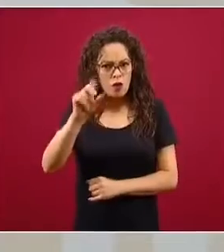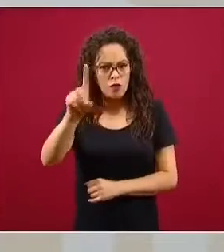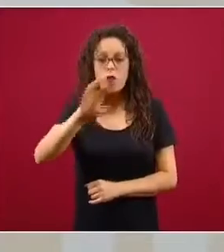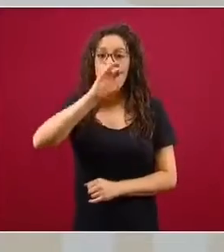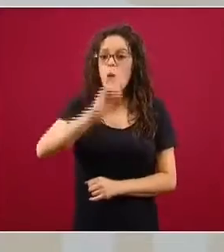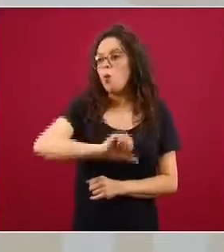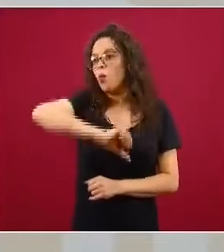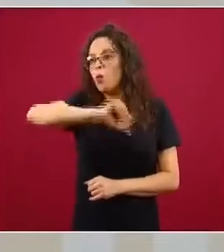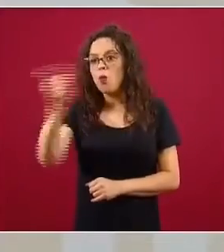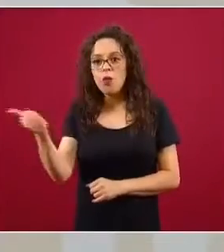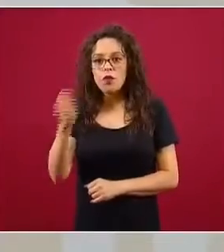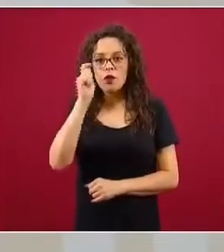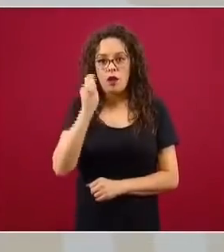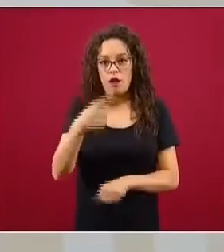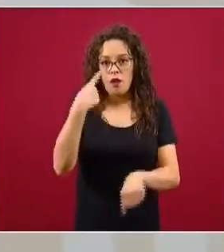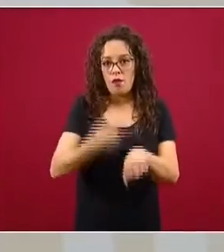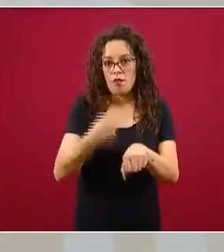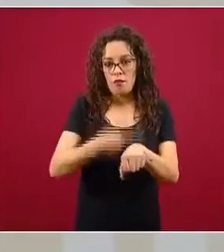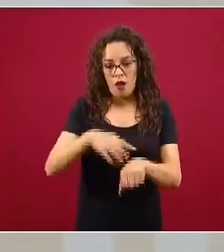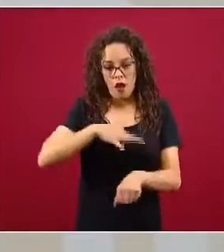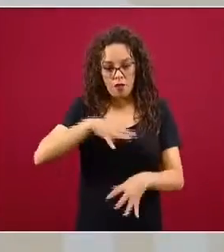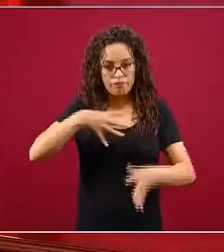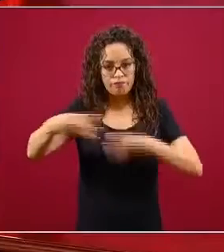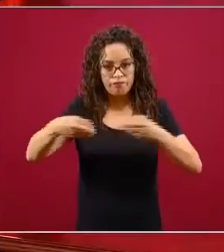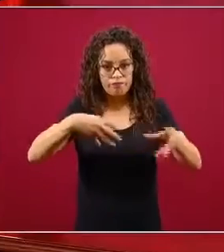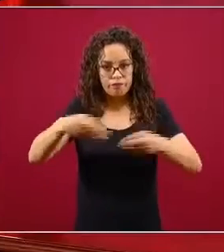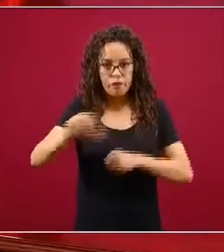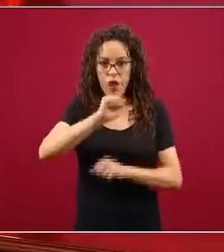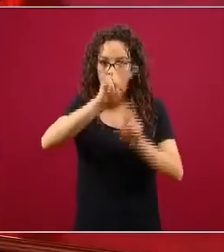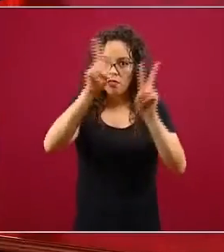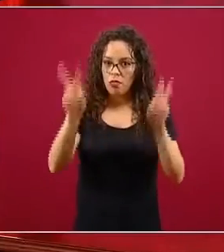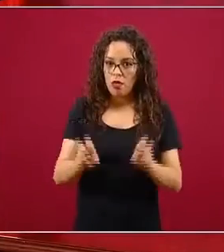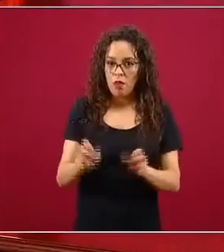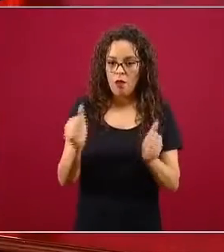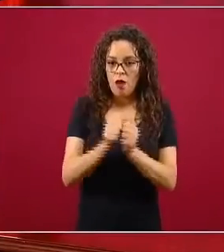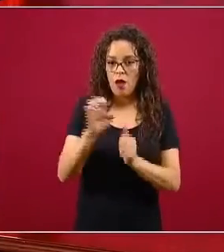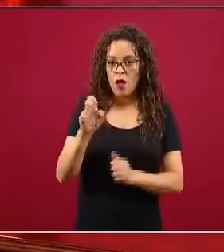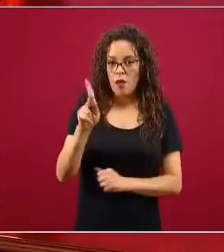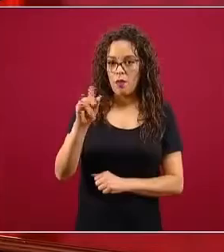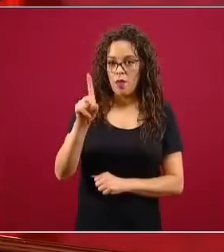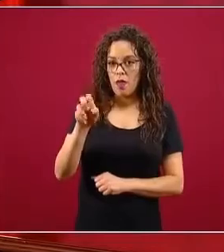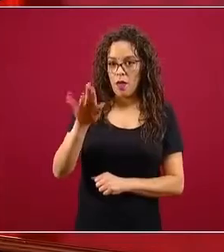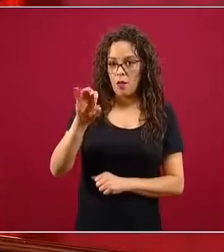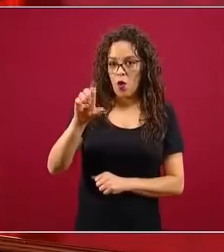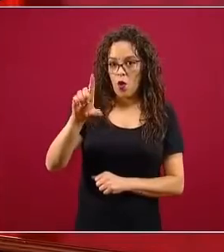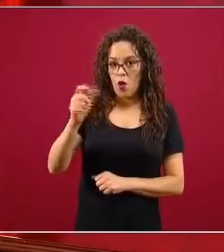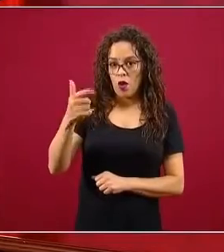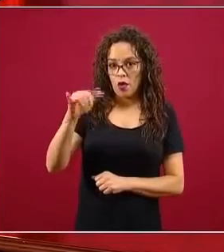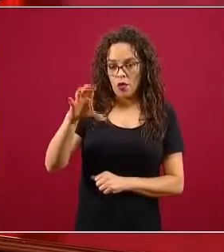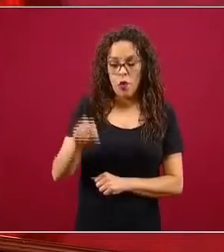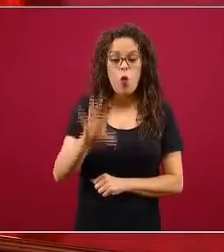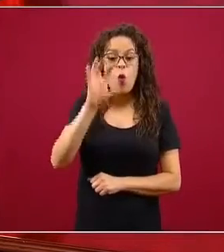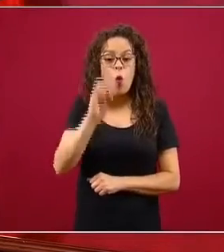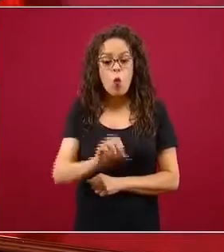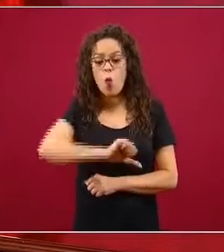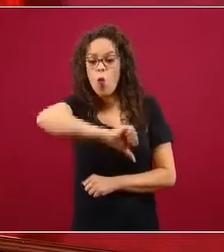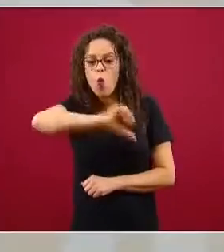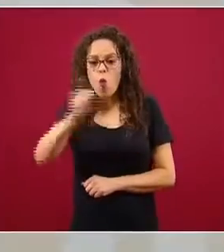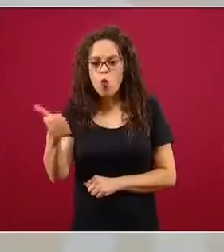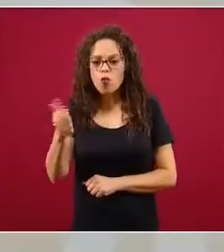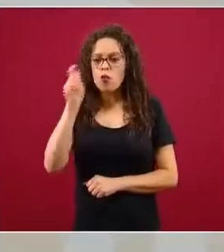enfermedades infecciosas de interés epidemiológico, o bien las que se relacionan con otro tipo de